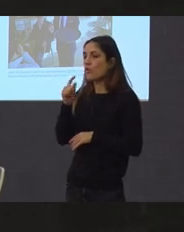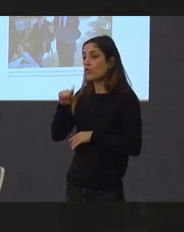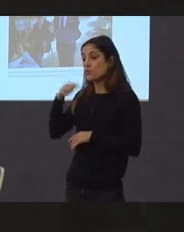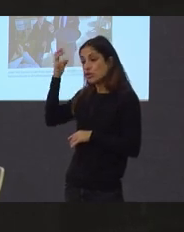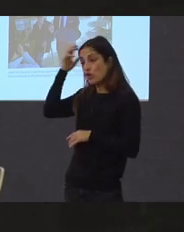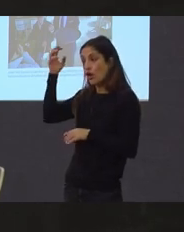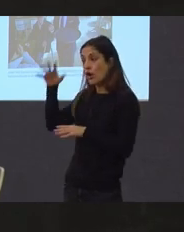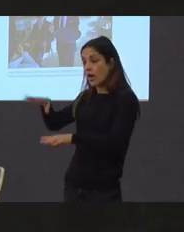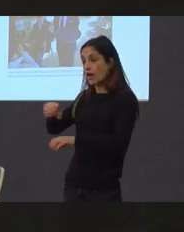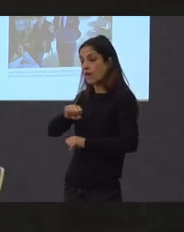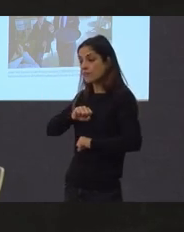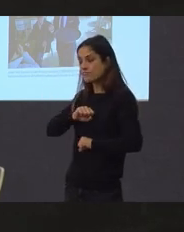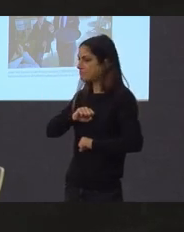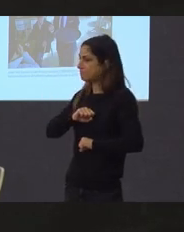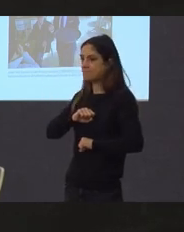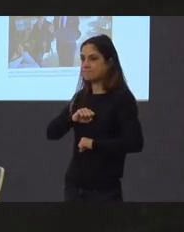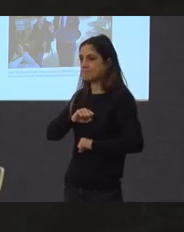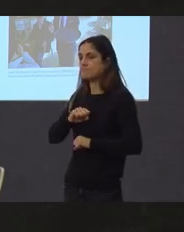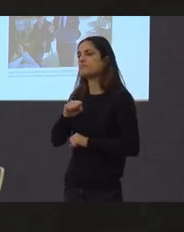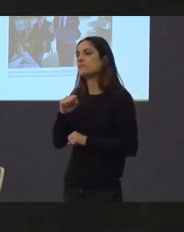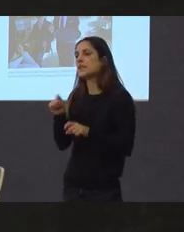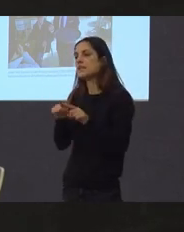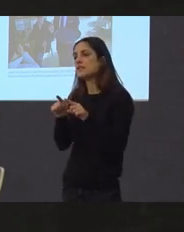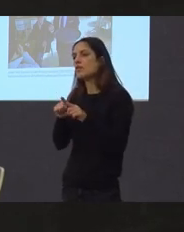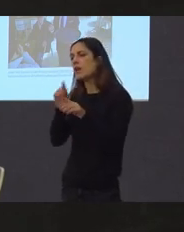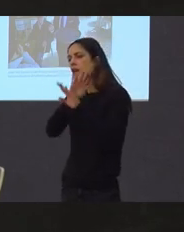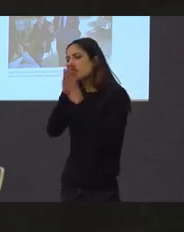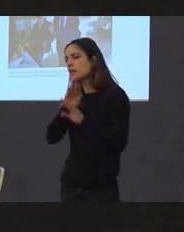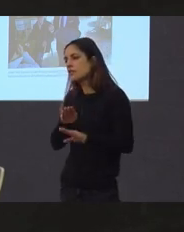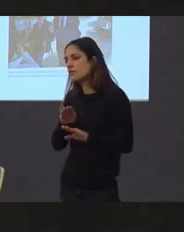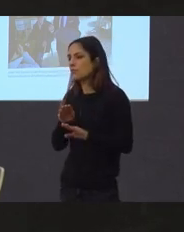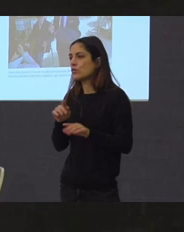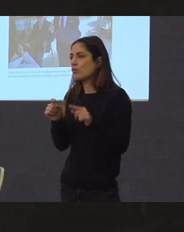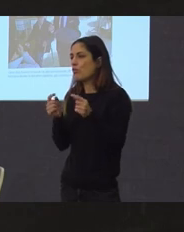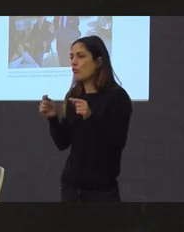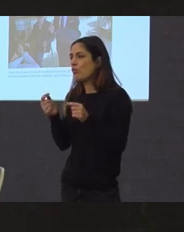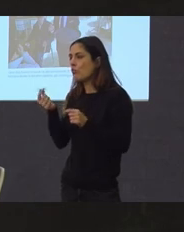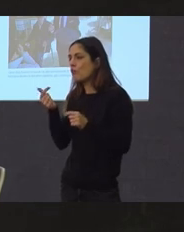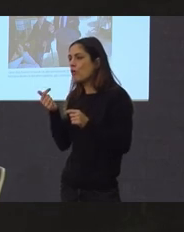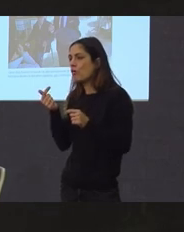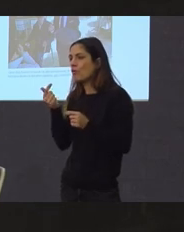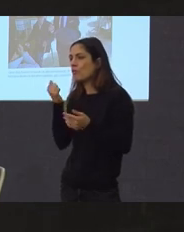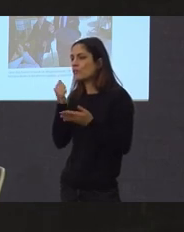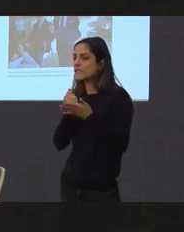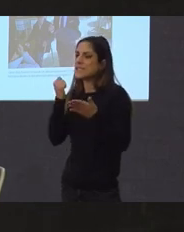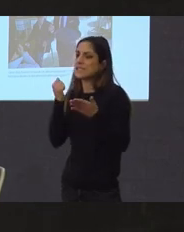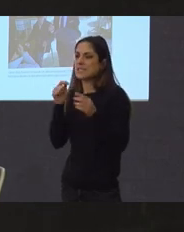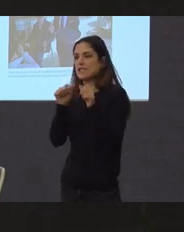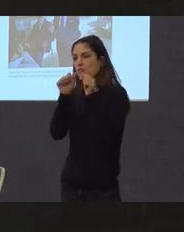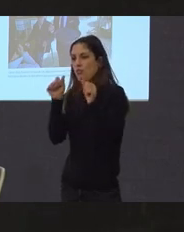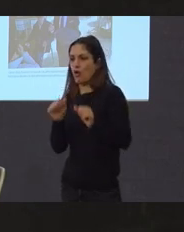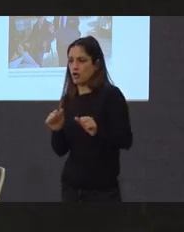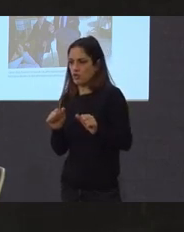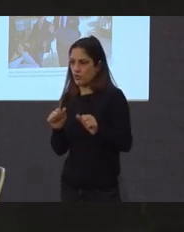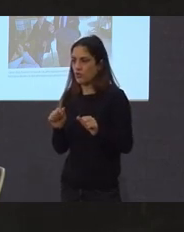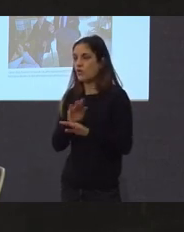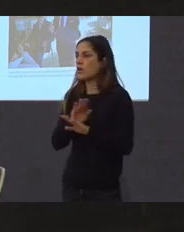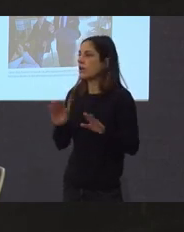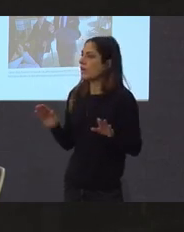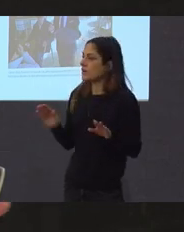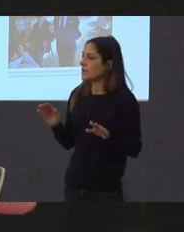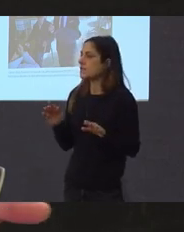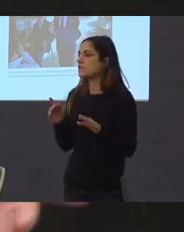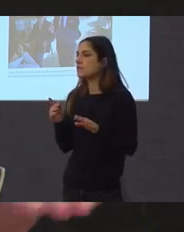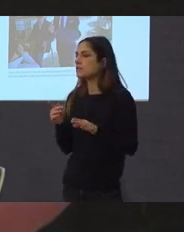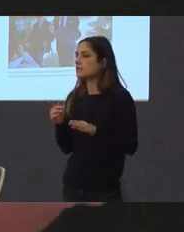Tivo un recoñecemento moi, moi simbólico, que é o único que consiste é que